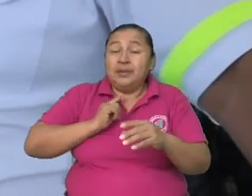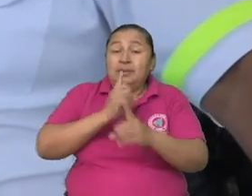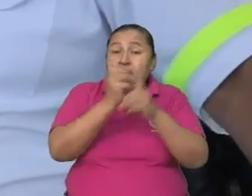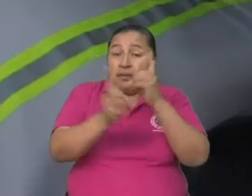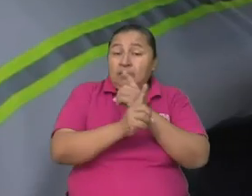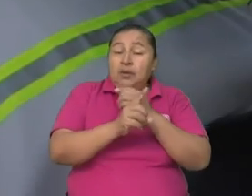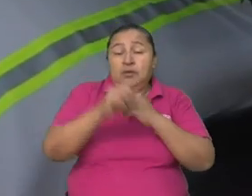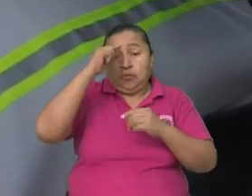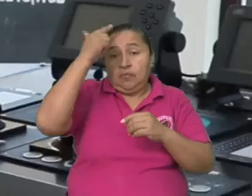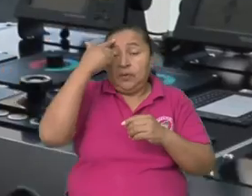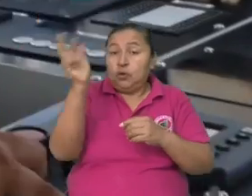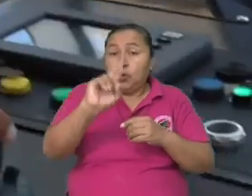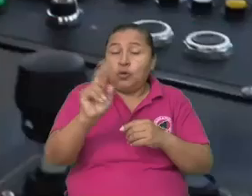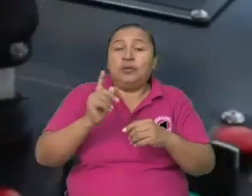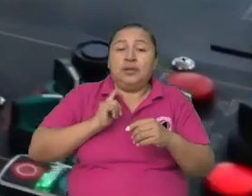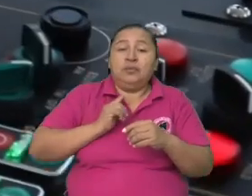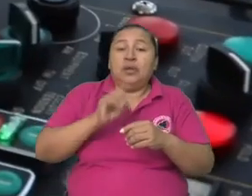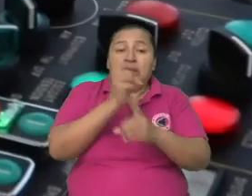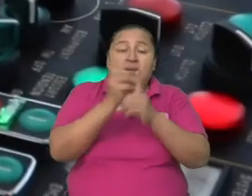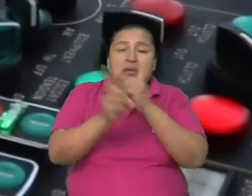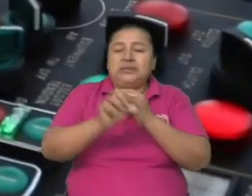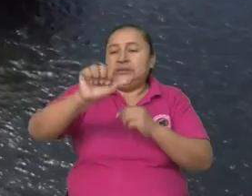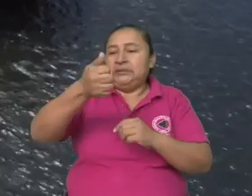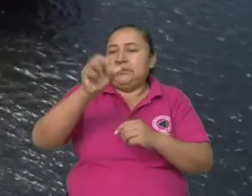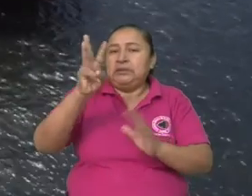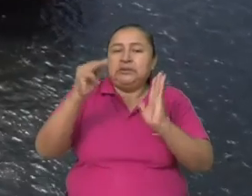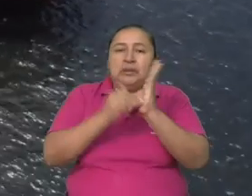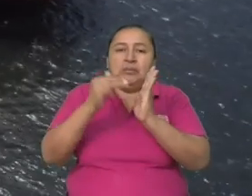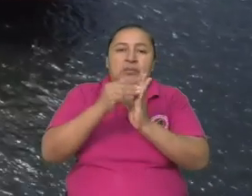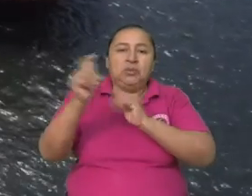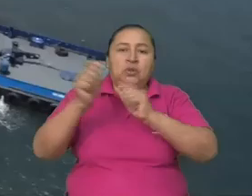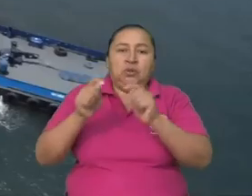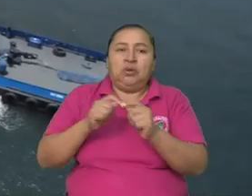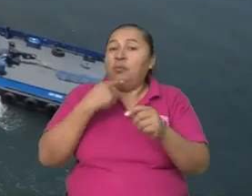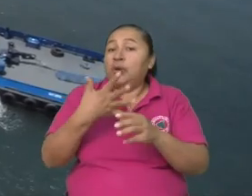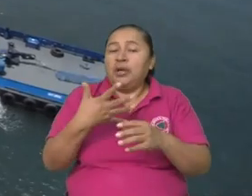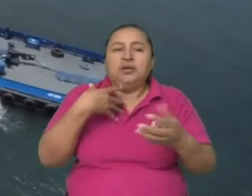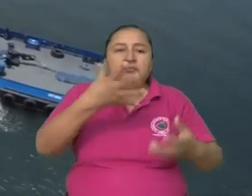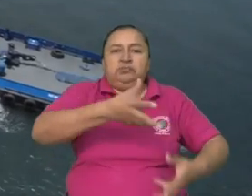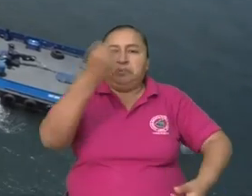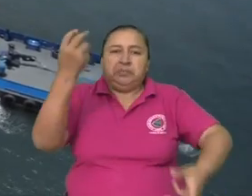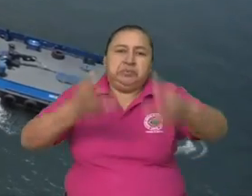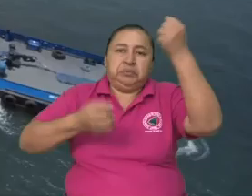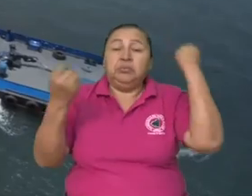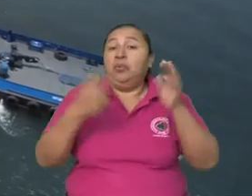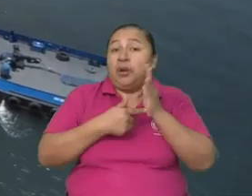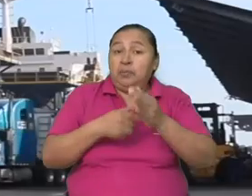gobiernos neoliberales. Sin dinero y con... Saquearon todo el sistema portuario, el caso de Puerto